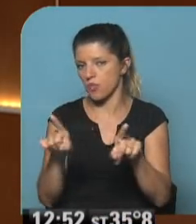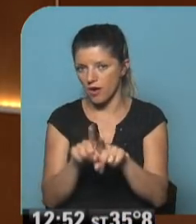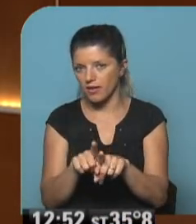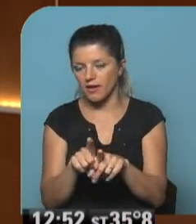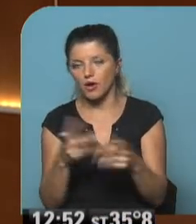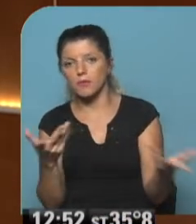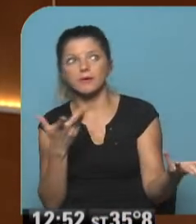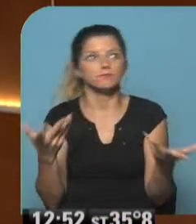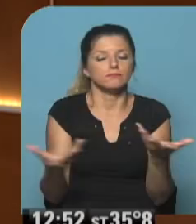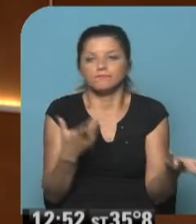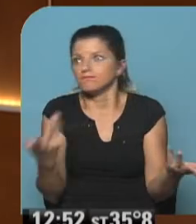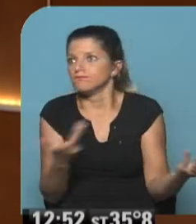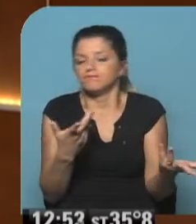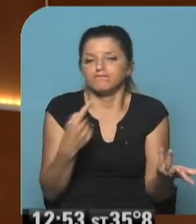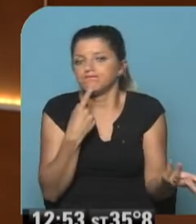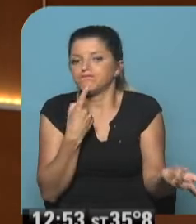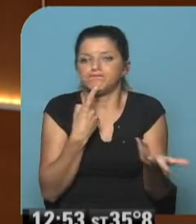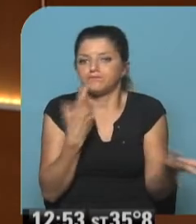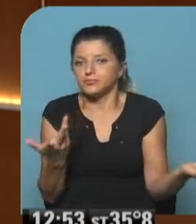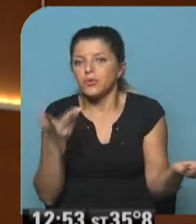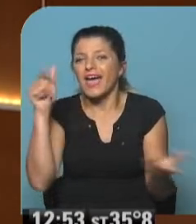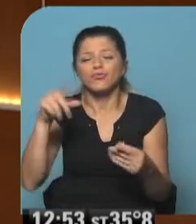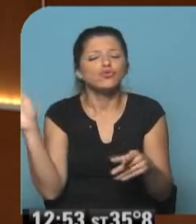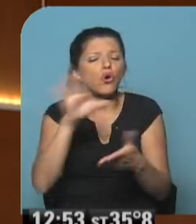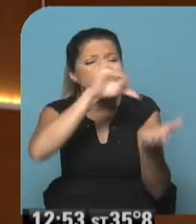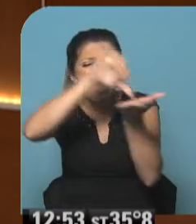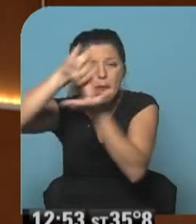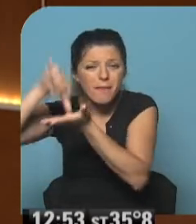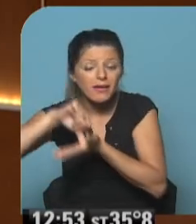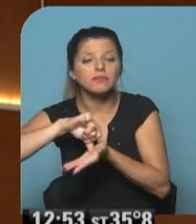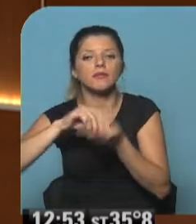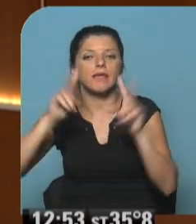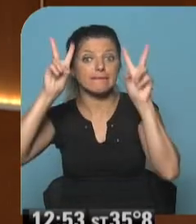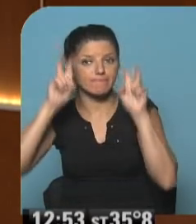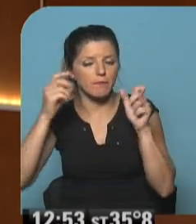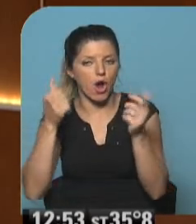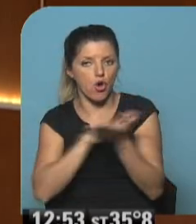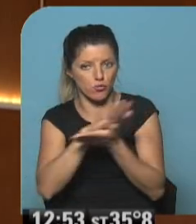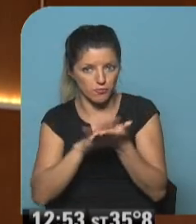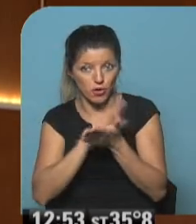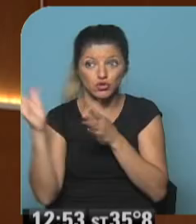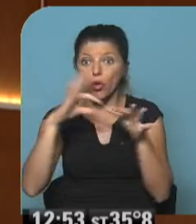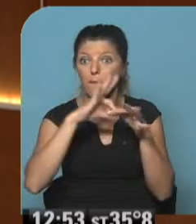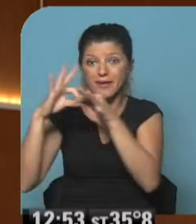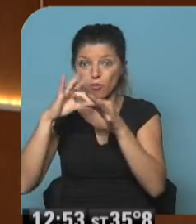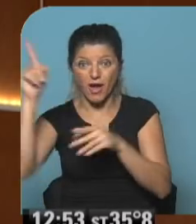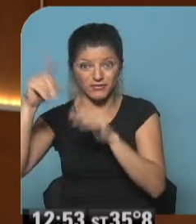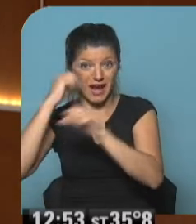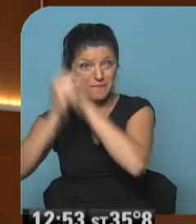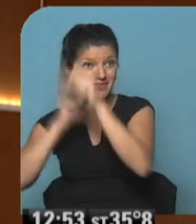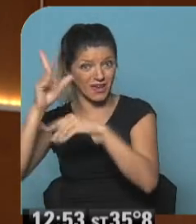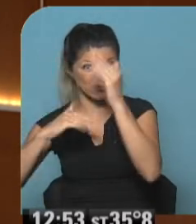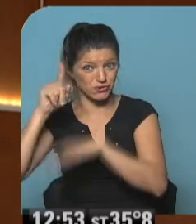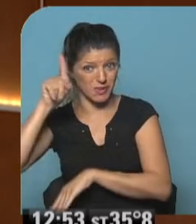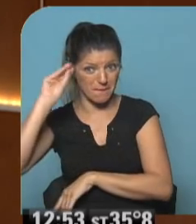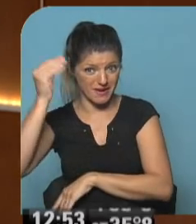incertidumbre. Escándalos de corrupción se están ventilando en todos lados. En muchos de esos está implicada la firma Odebrecht, es el caso de Perú. Acá